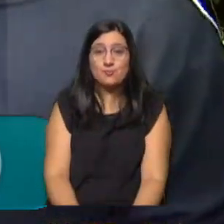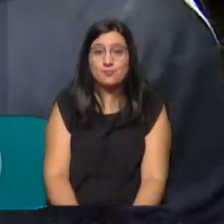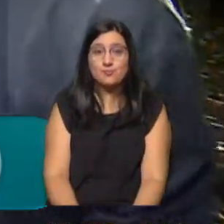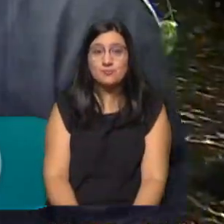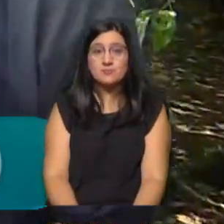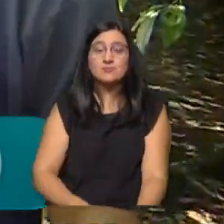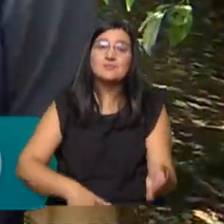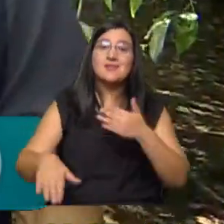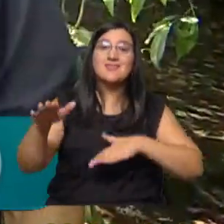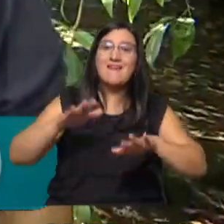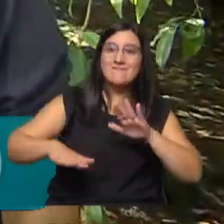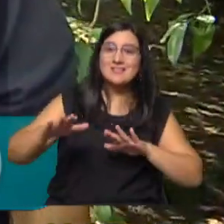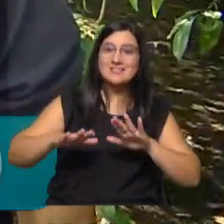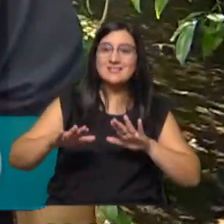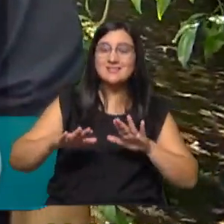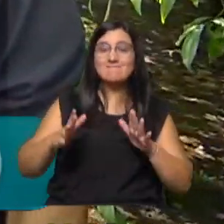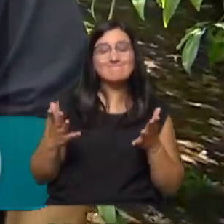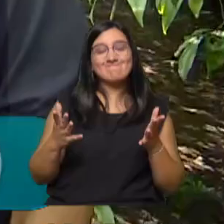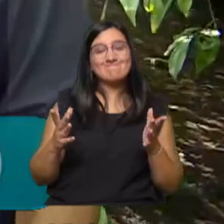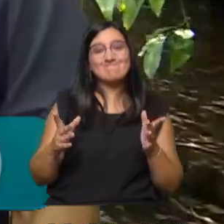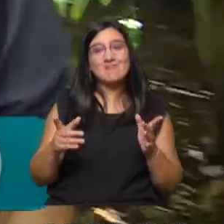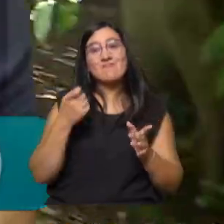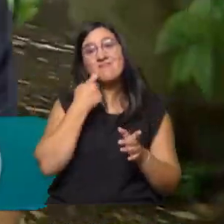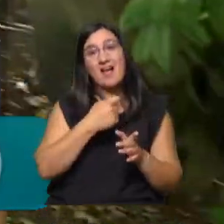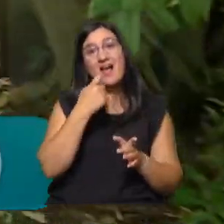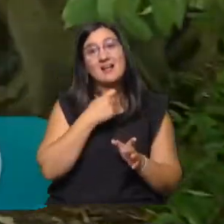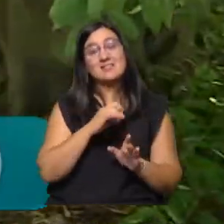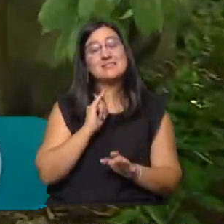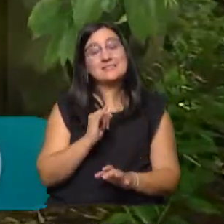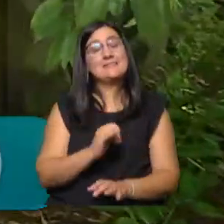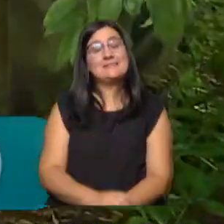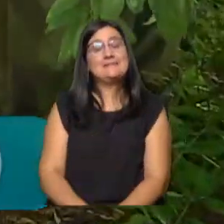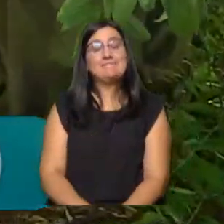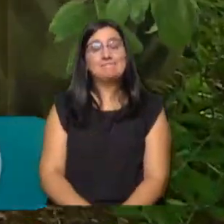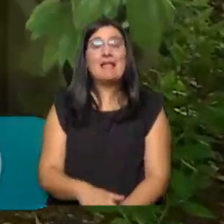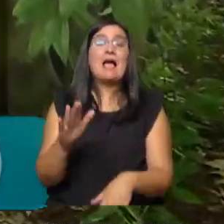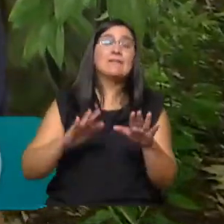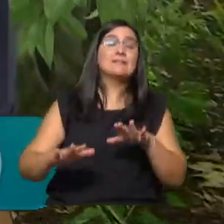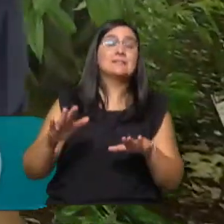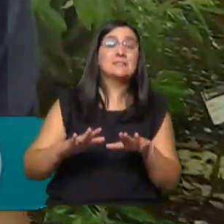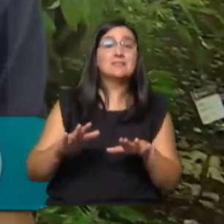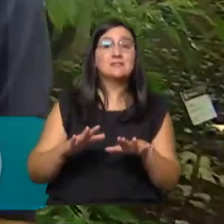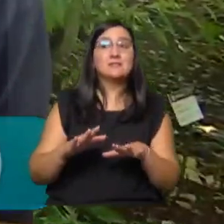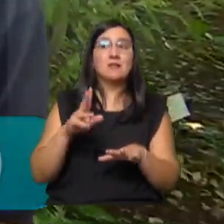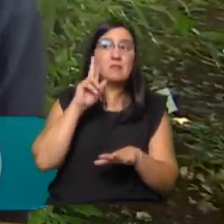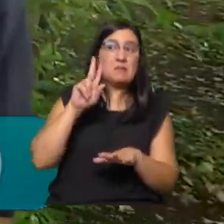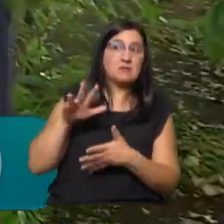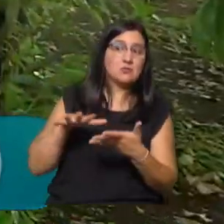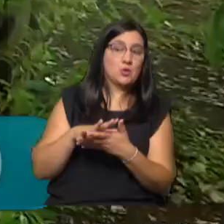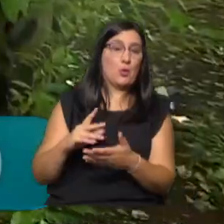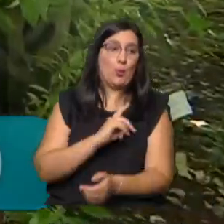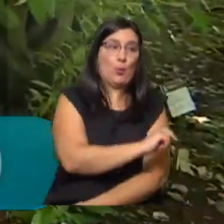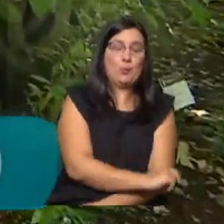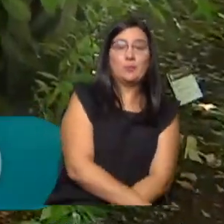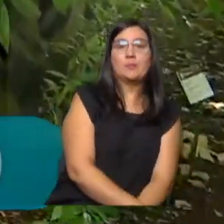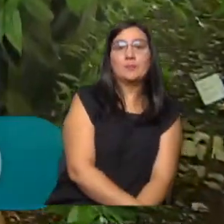Claro, y a veces como que estamos medio lejitos, dice usted. Sí, me parece que estamos distantes. A veces le disparamos a la ocasión. ¿Qué